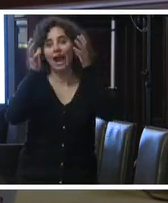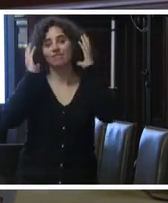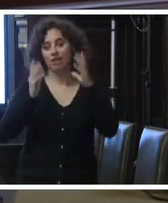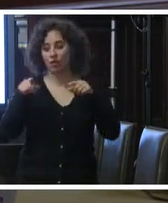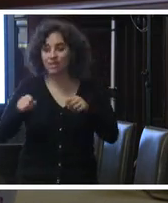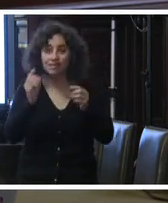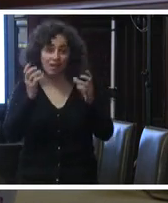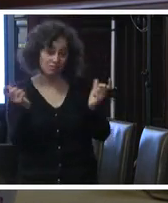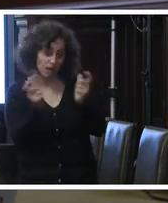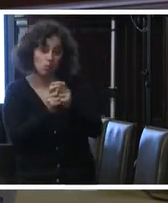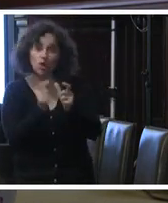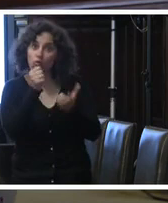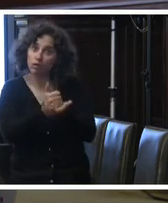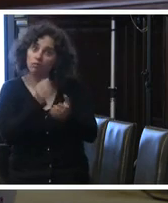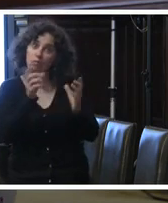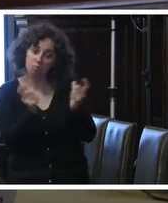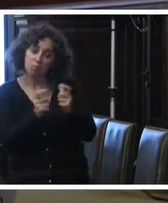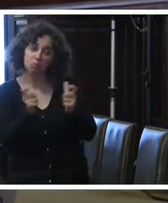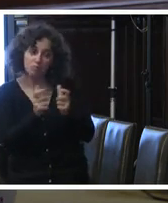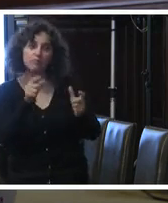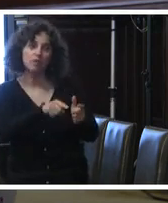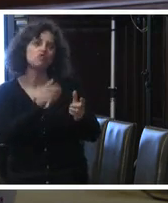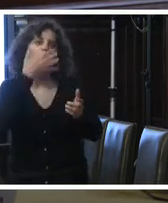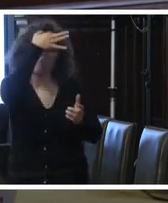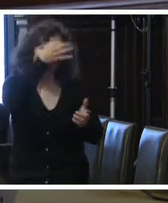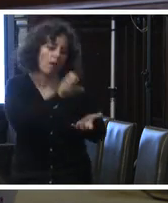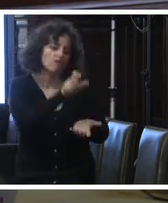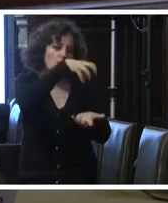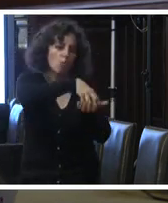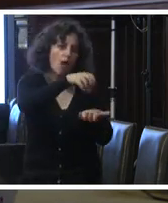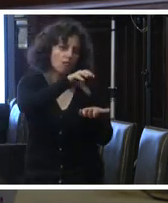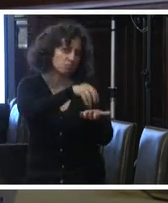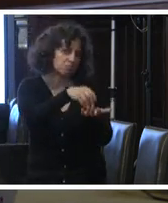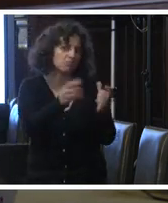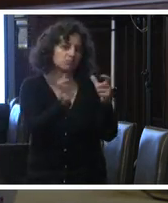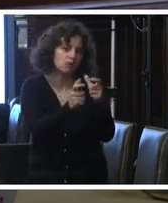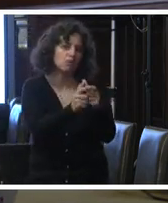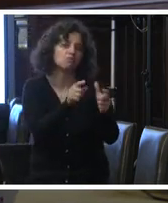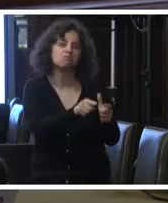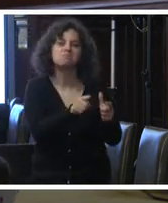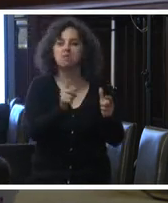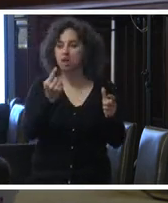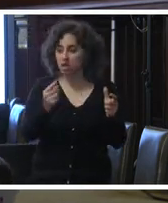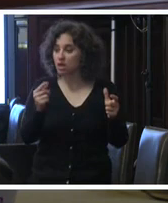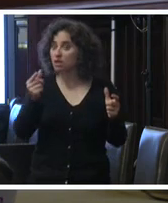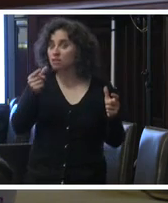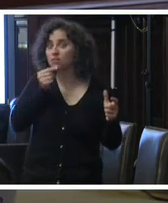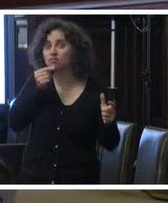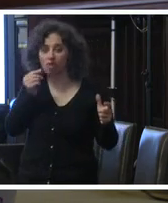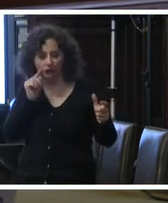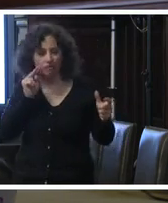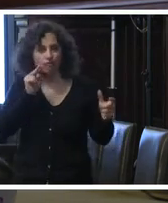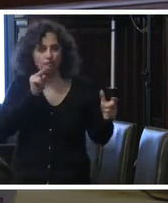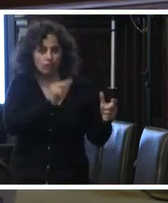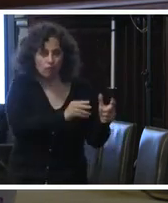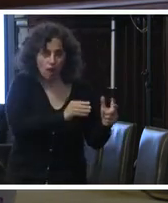una reunión en la gobernación de su pueblo, de Sorochuco, y lo que hicieron es ir